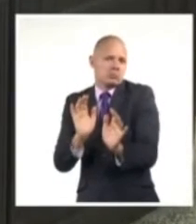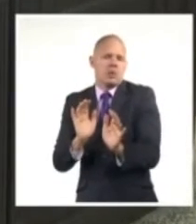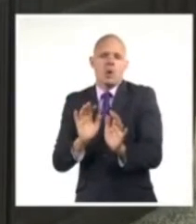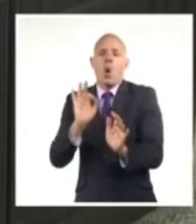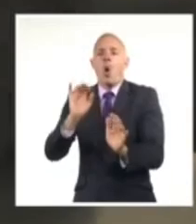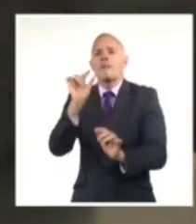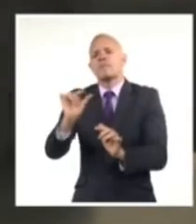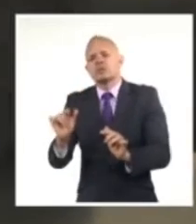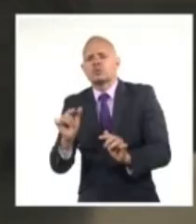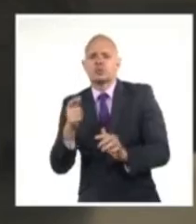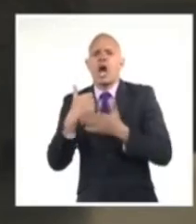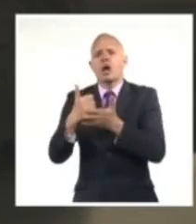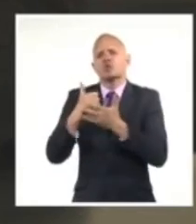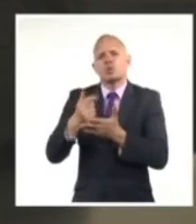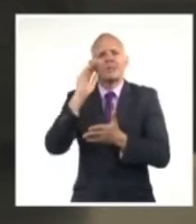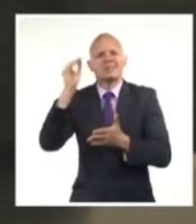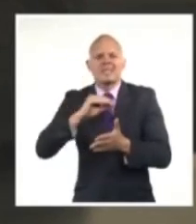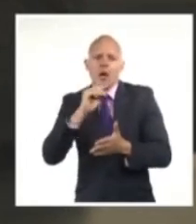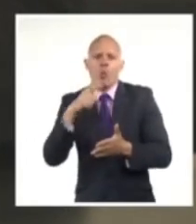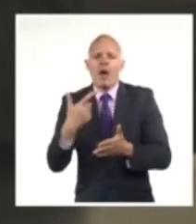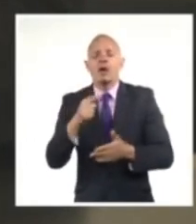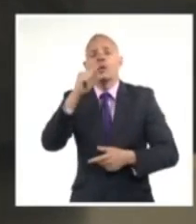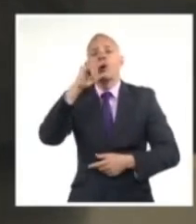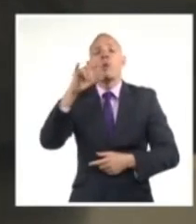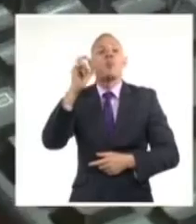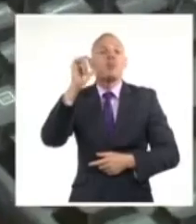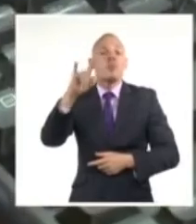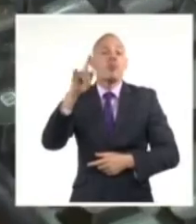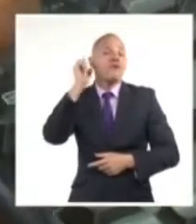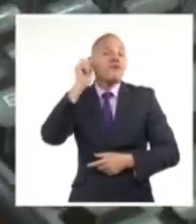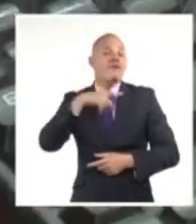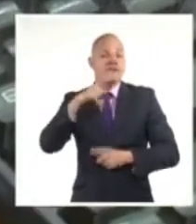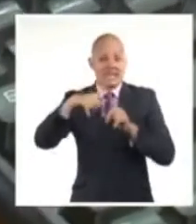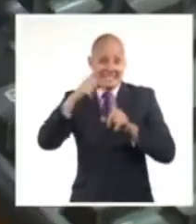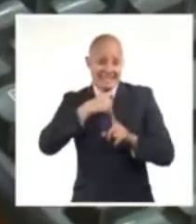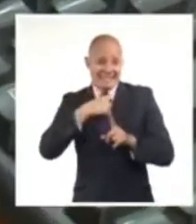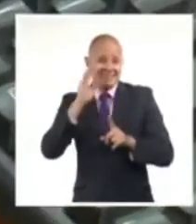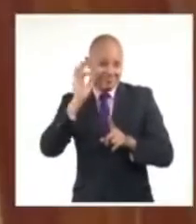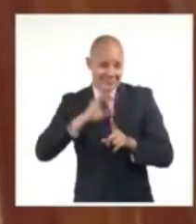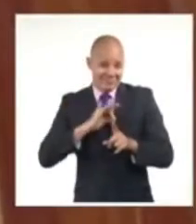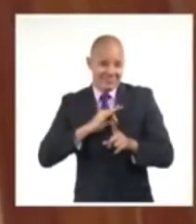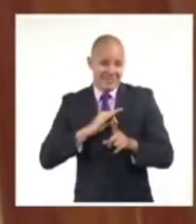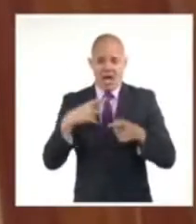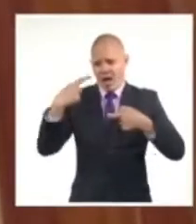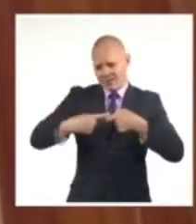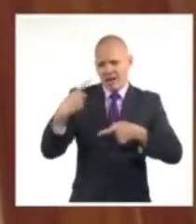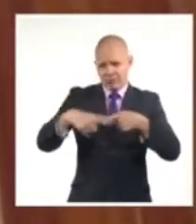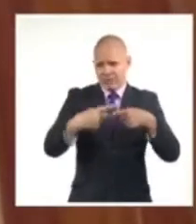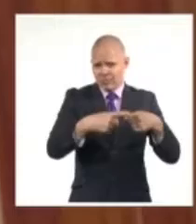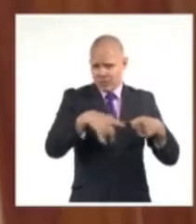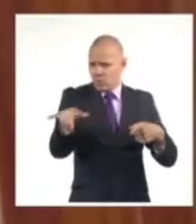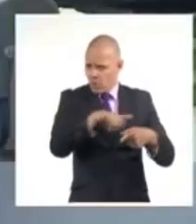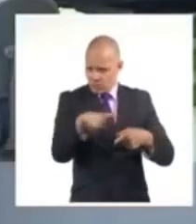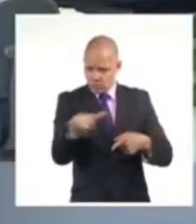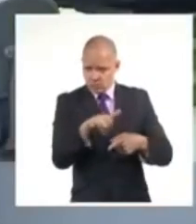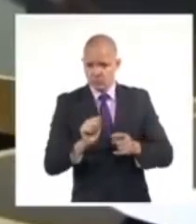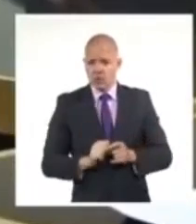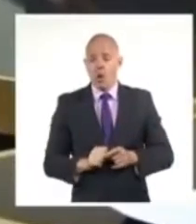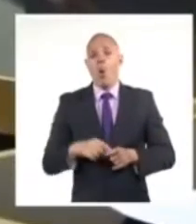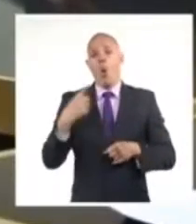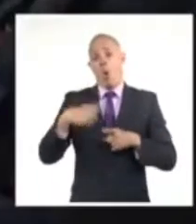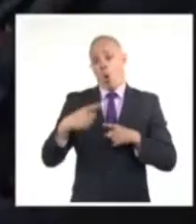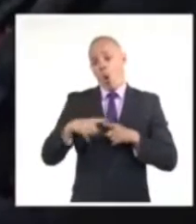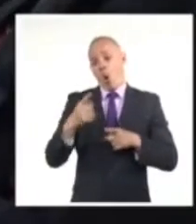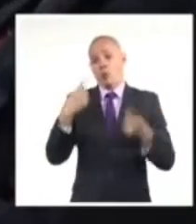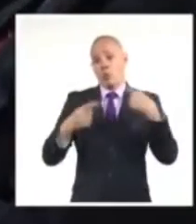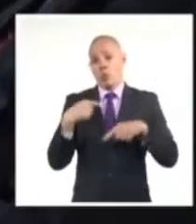asesores, estamos hablando de notarios, de registradores, estamos hablando de otros especialistas que ofician en otras funciones y que no lo hacen desde el derecho,